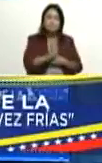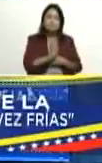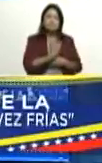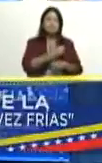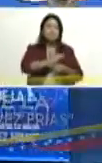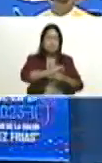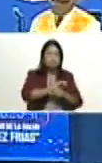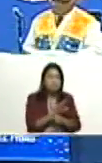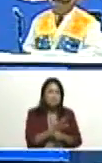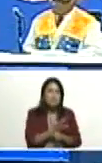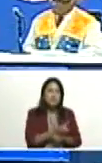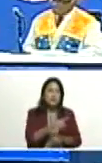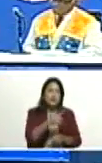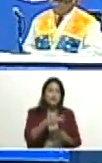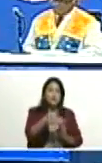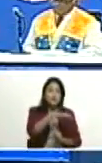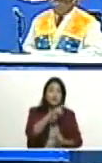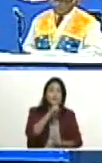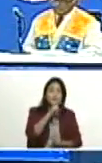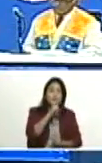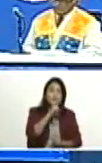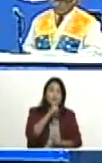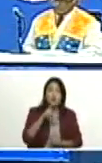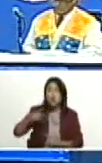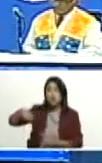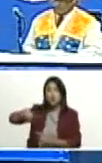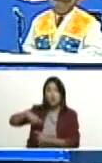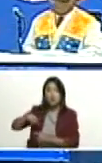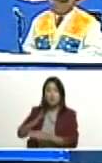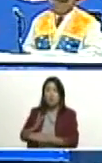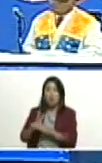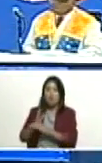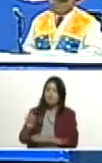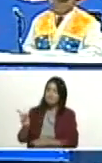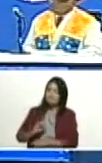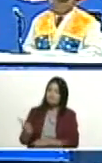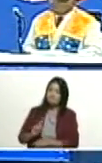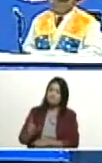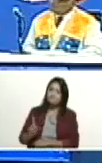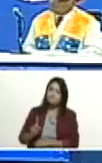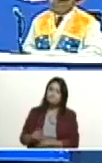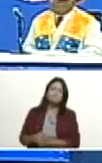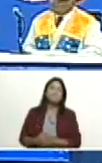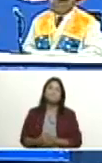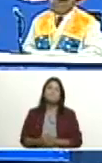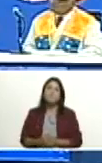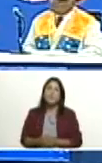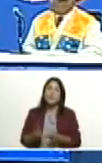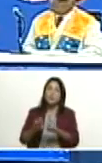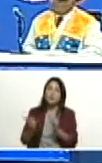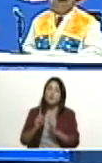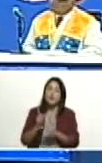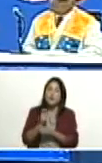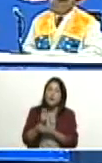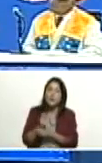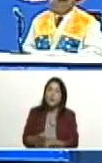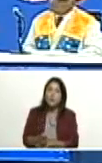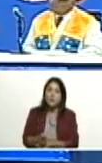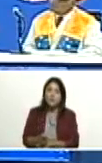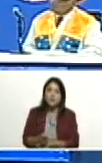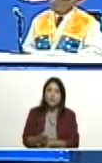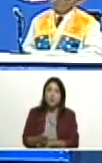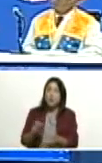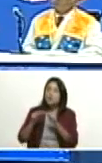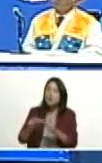pandemia, aquí nada se debe detener. Y muchachos, cuando se graduaron ustedes, les dije,